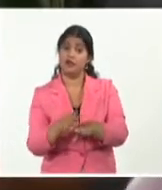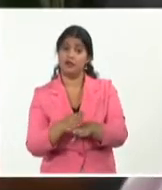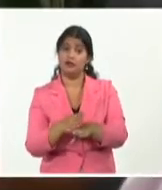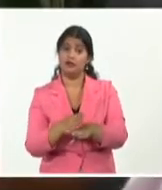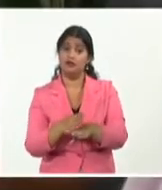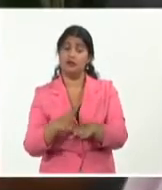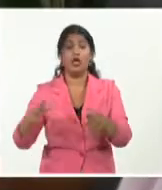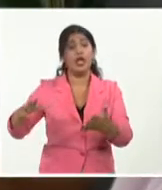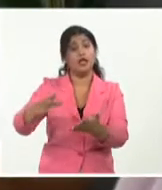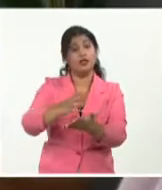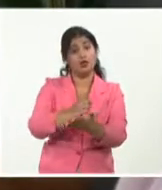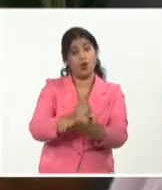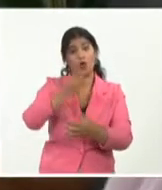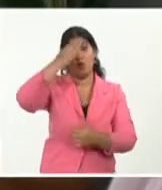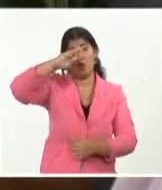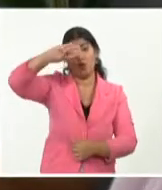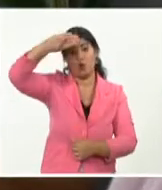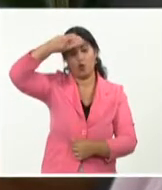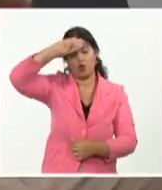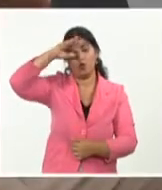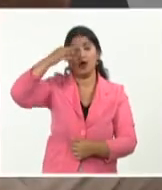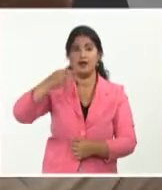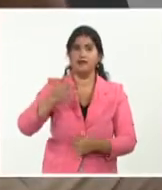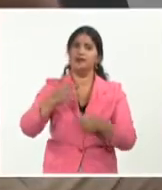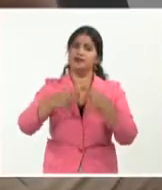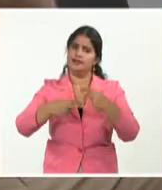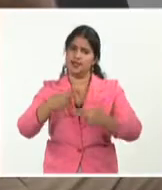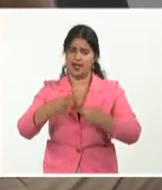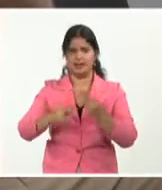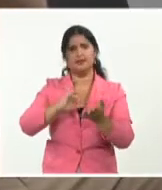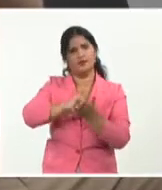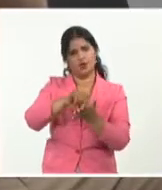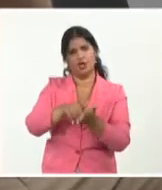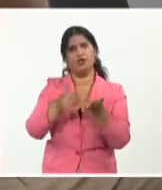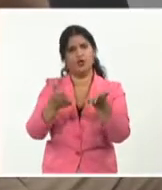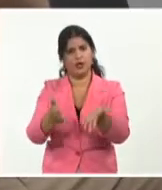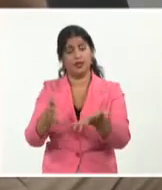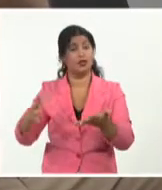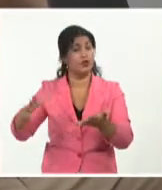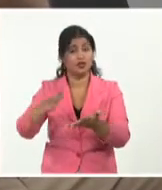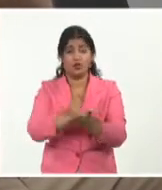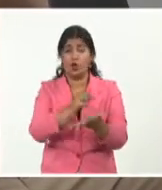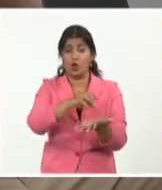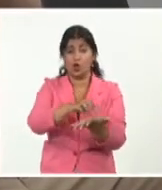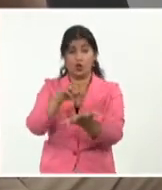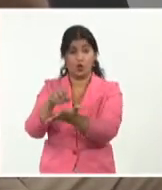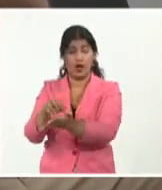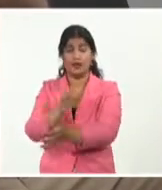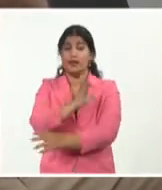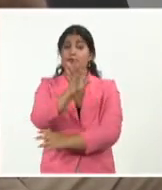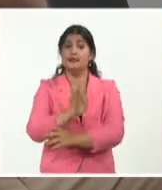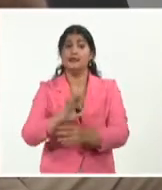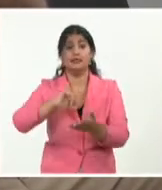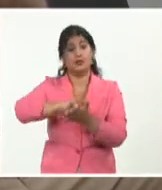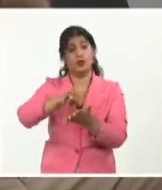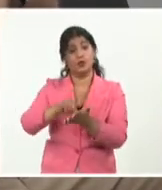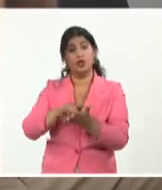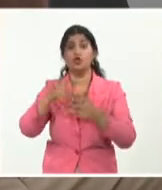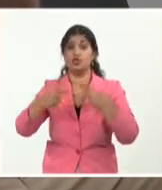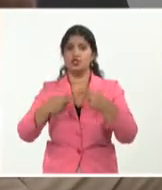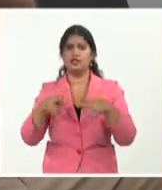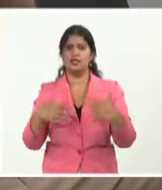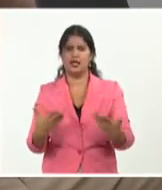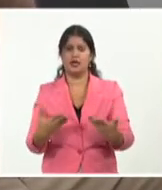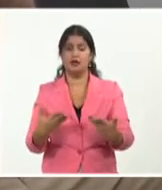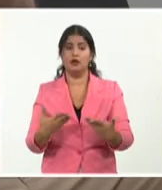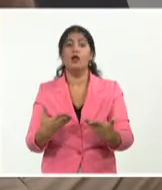aquí, de determinadas regiones al sur de Cuba. Y en todos esos lugares el diseño del proyecto se ha hecho en consultas con las comunidades. Y